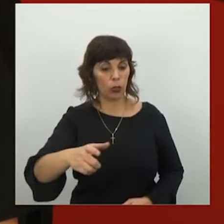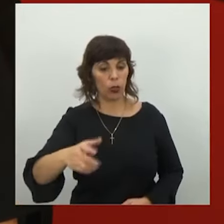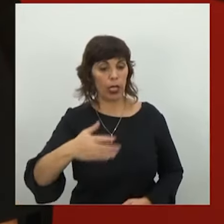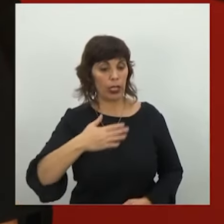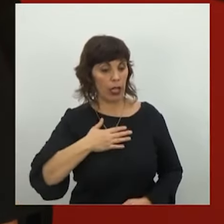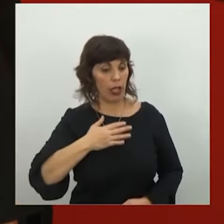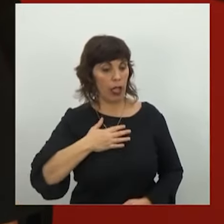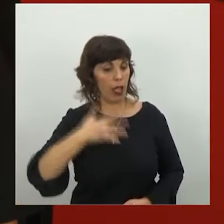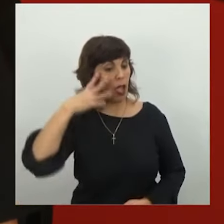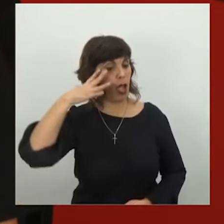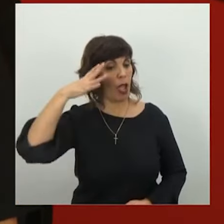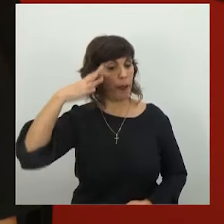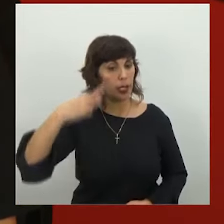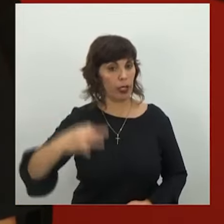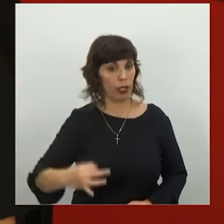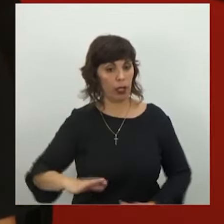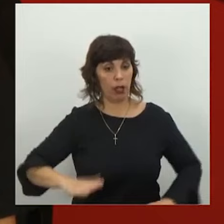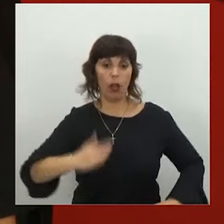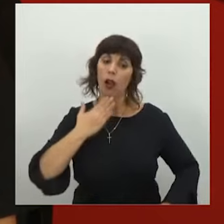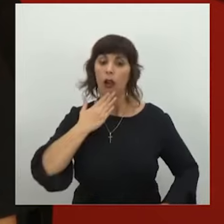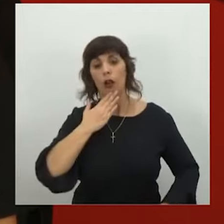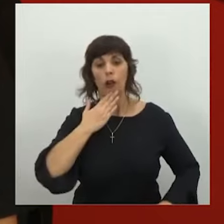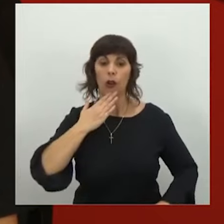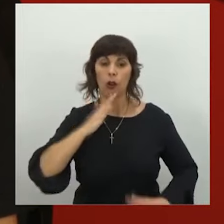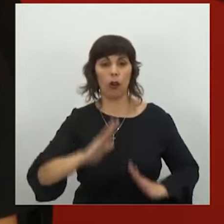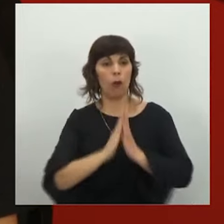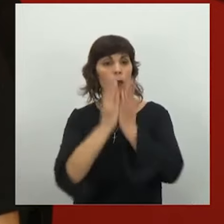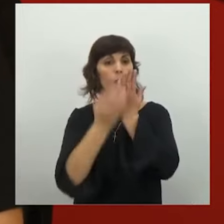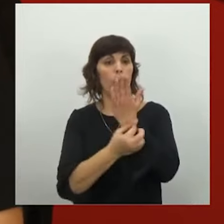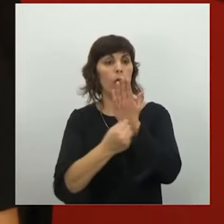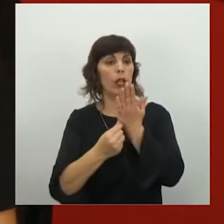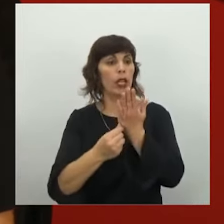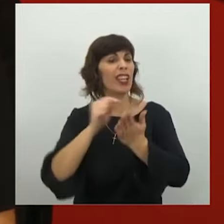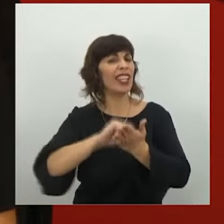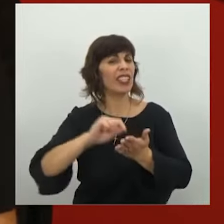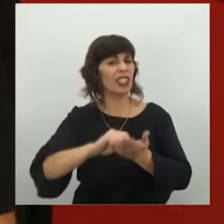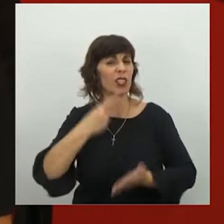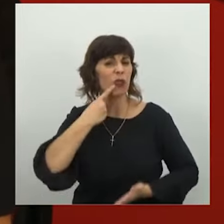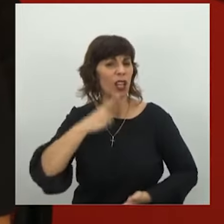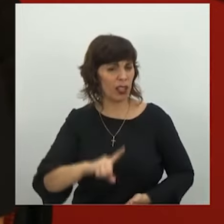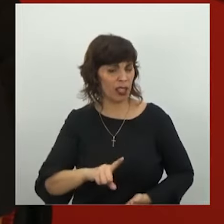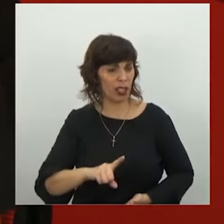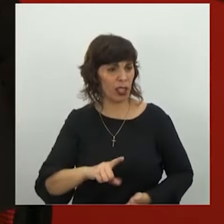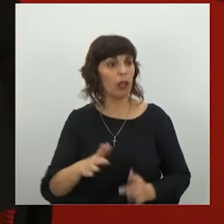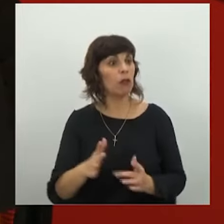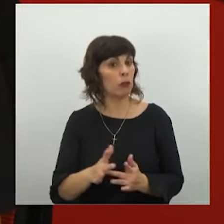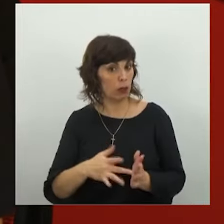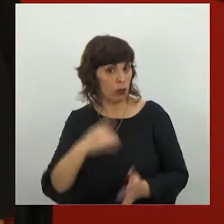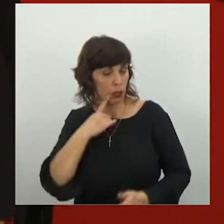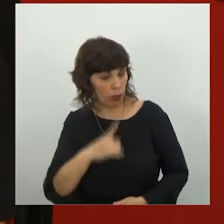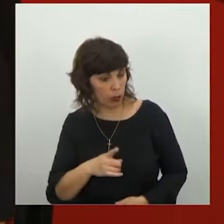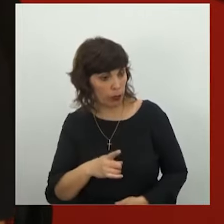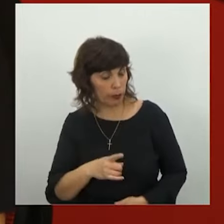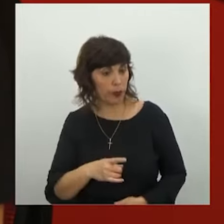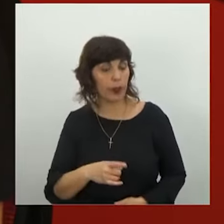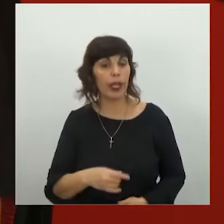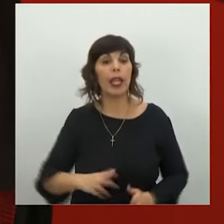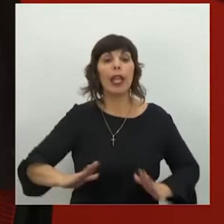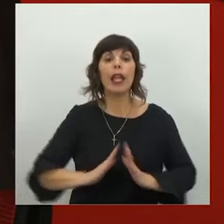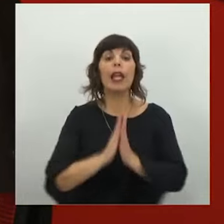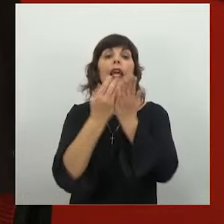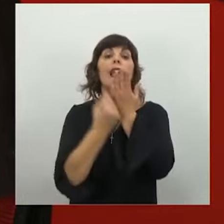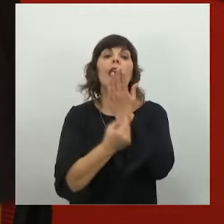El que cree en mí, como dice la Escritura. ¿Sabes? Es la Biblia que desata ese río. El